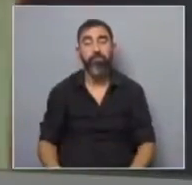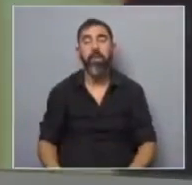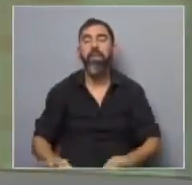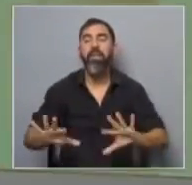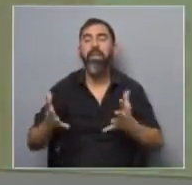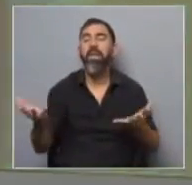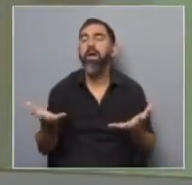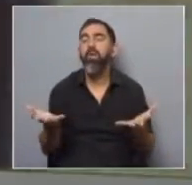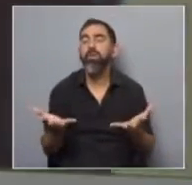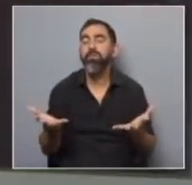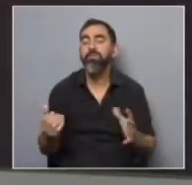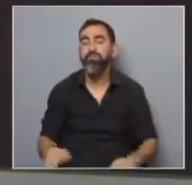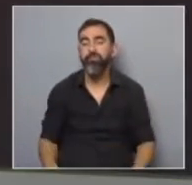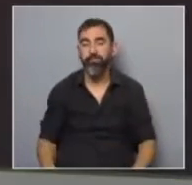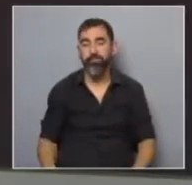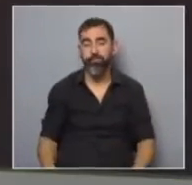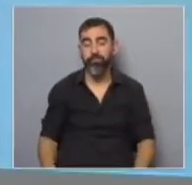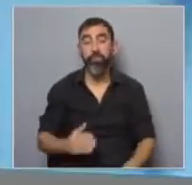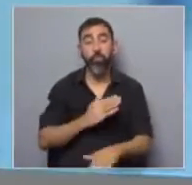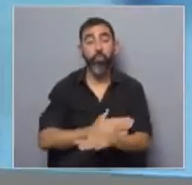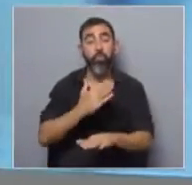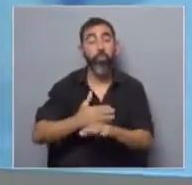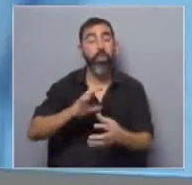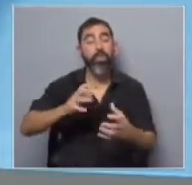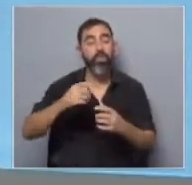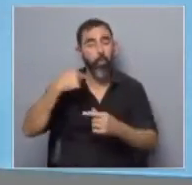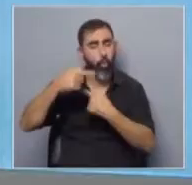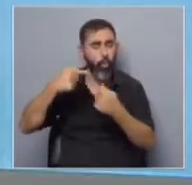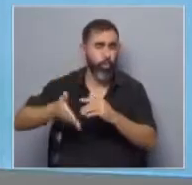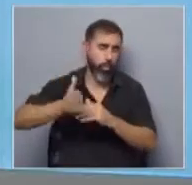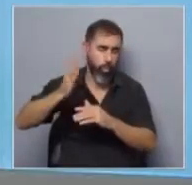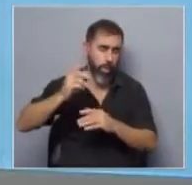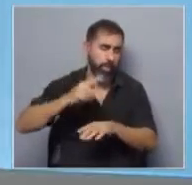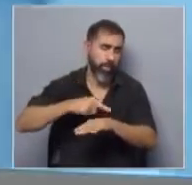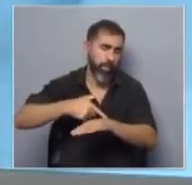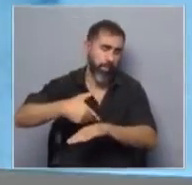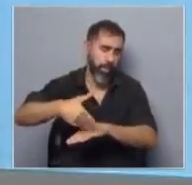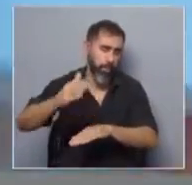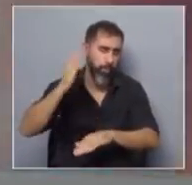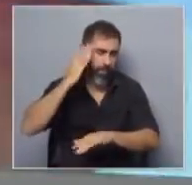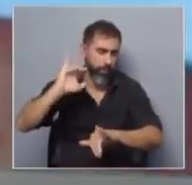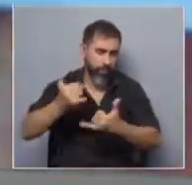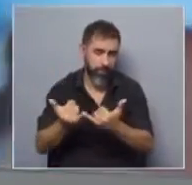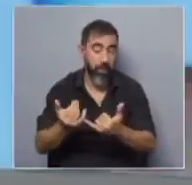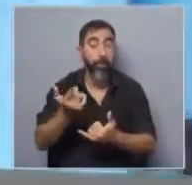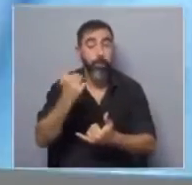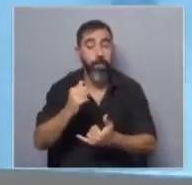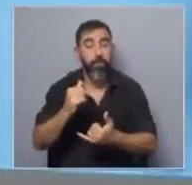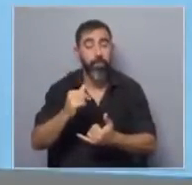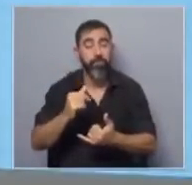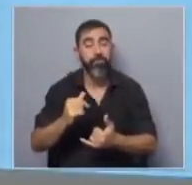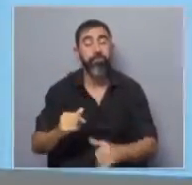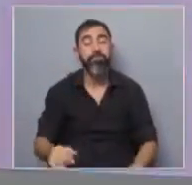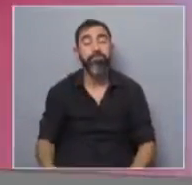ahora? Las secuelas de la crisis van a perdurar por mucho tiempo, lo sabemos de crisis anteriores, pero cada vez